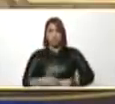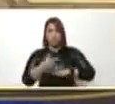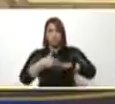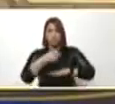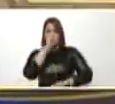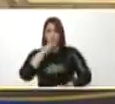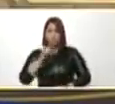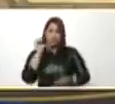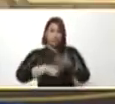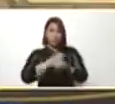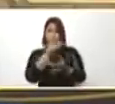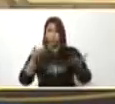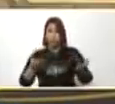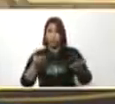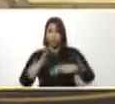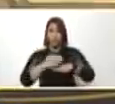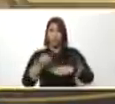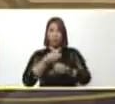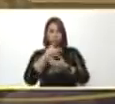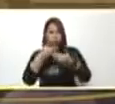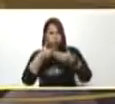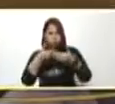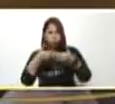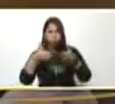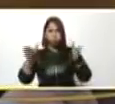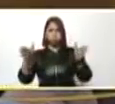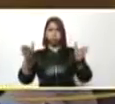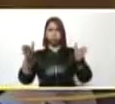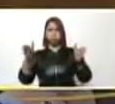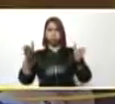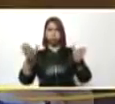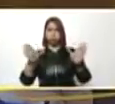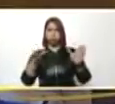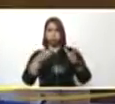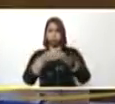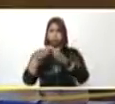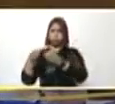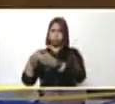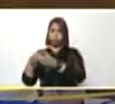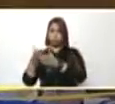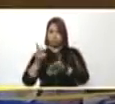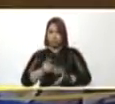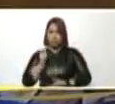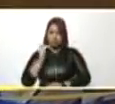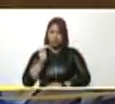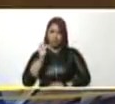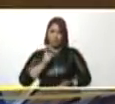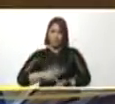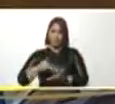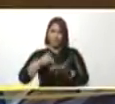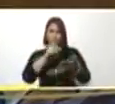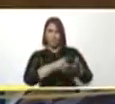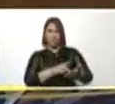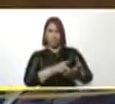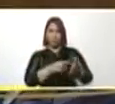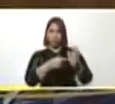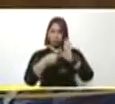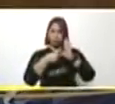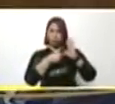sin ustedes, porque ustedes abrieron el camino para ese tipo de participación. Para poner un